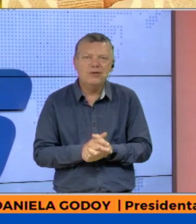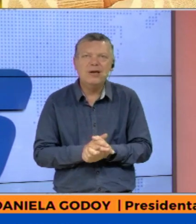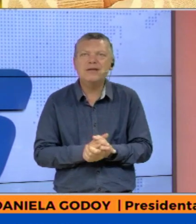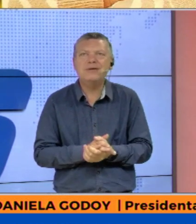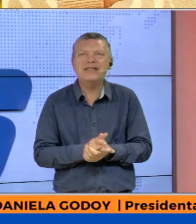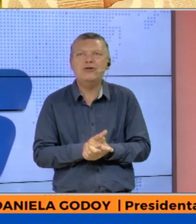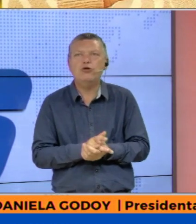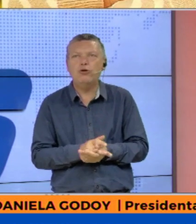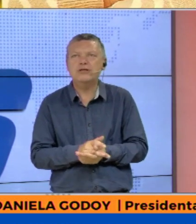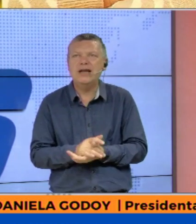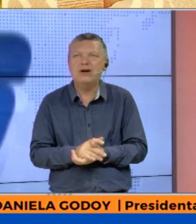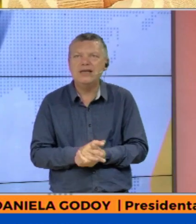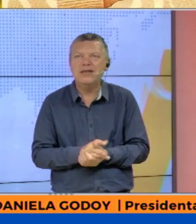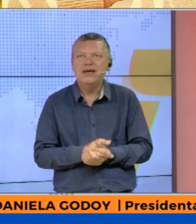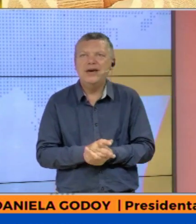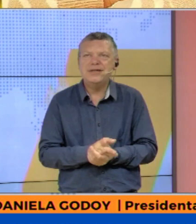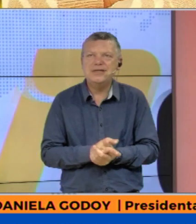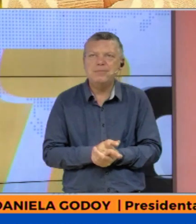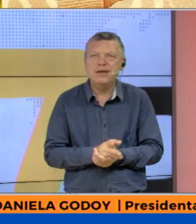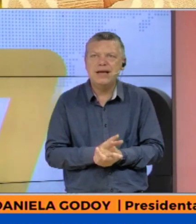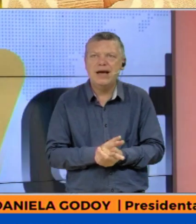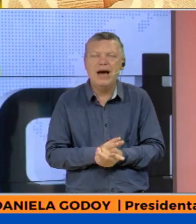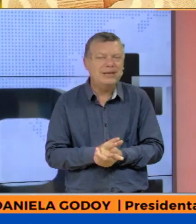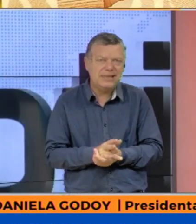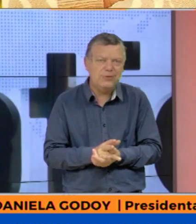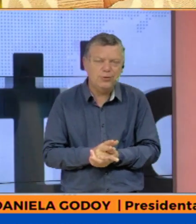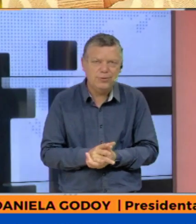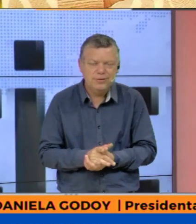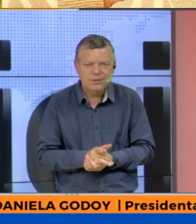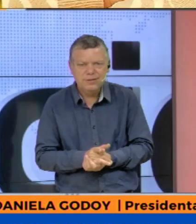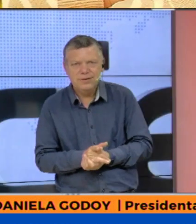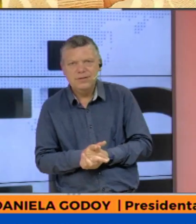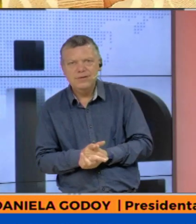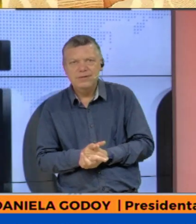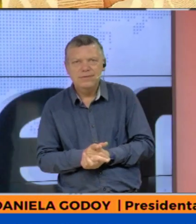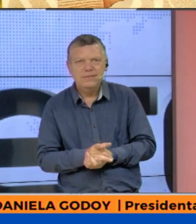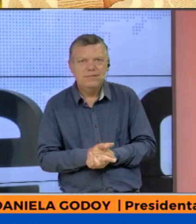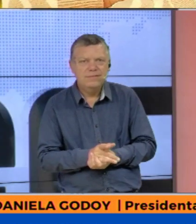digo, siempre se van haciendo cosas, la localidad siempre está avanzando, ¿no?